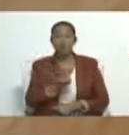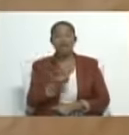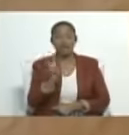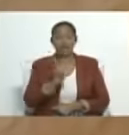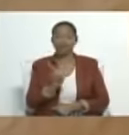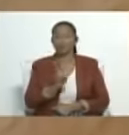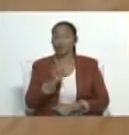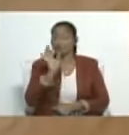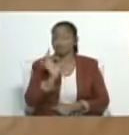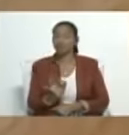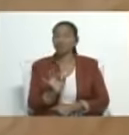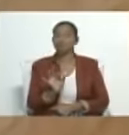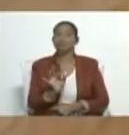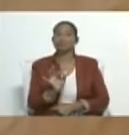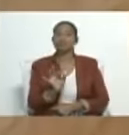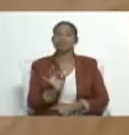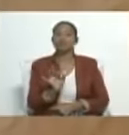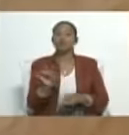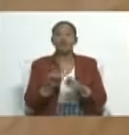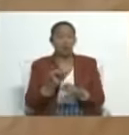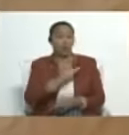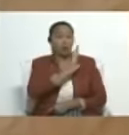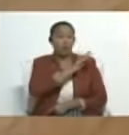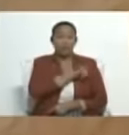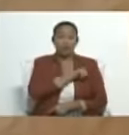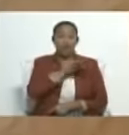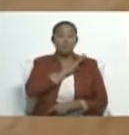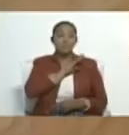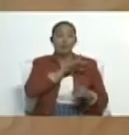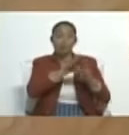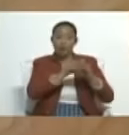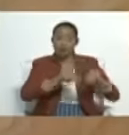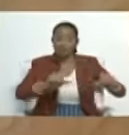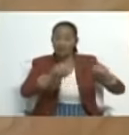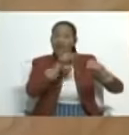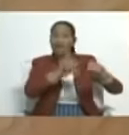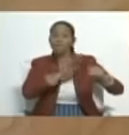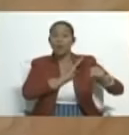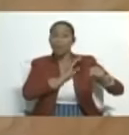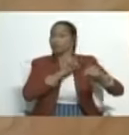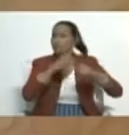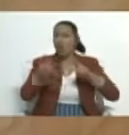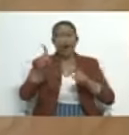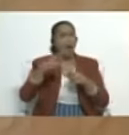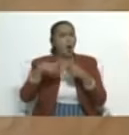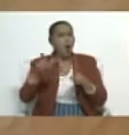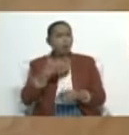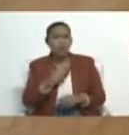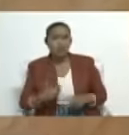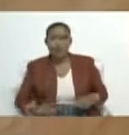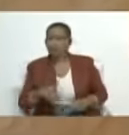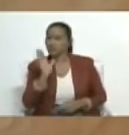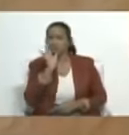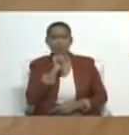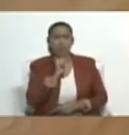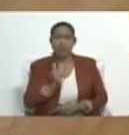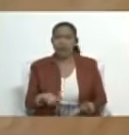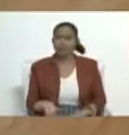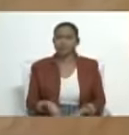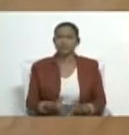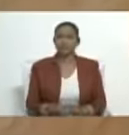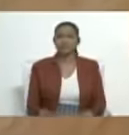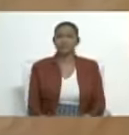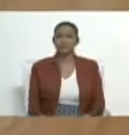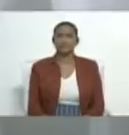Venezuela, como lo es Palestina sobre su territorio. No hay otros titulares. Lo demás